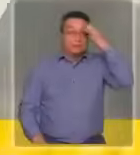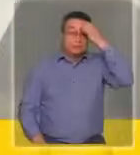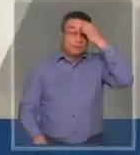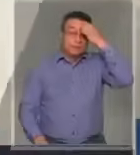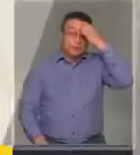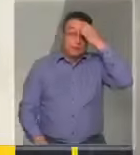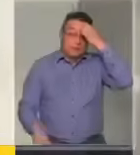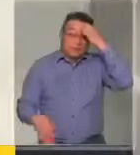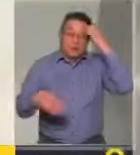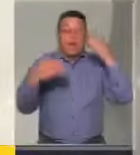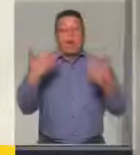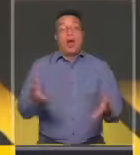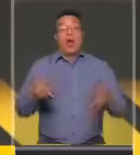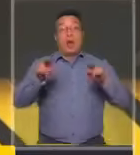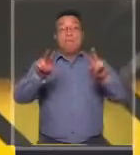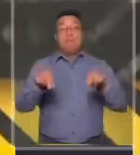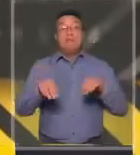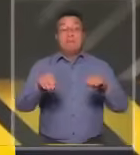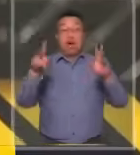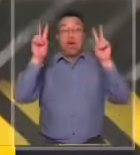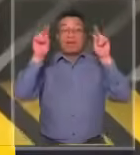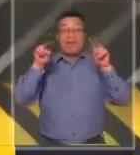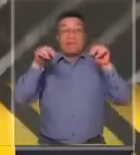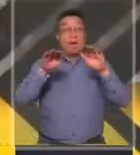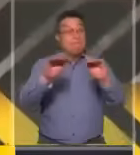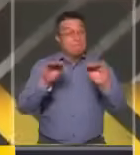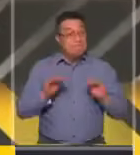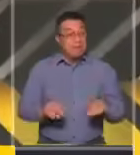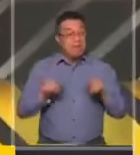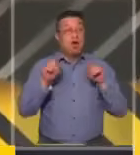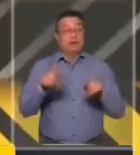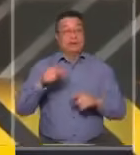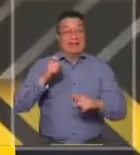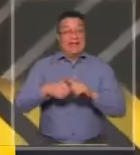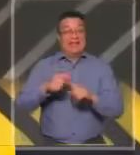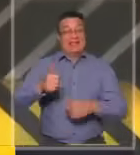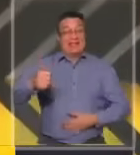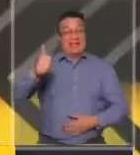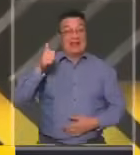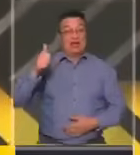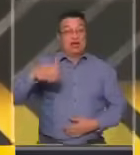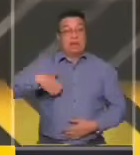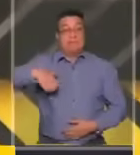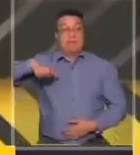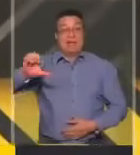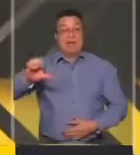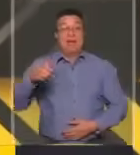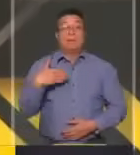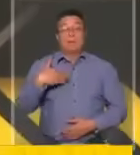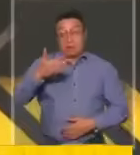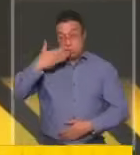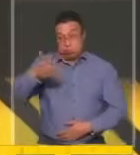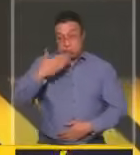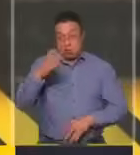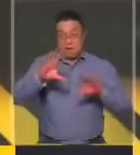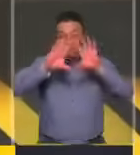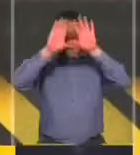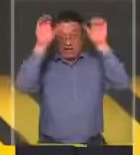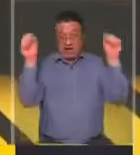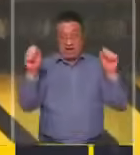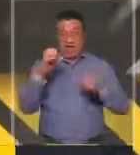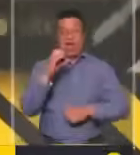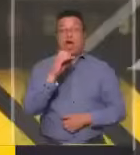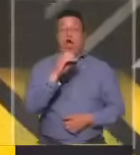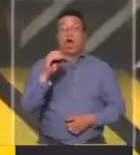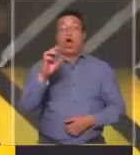Vamos a seguir en el mismo tema porque hace pocos instantes el exdirector de la PDI, Sergio Muñoz, declaró ante la Fiscalía Oriente por la causa